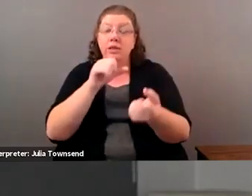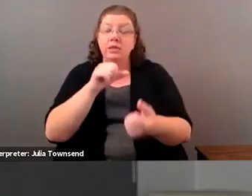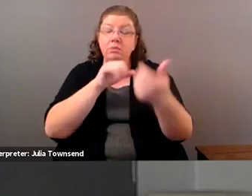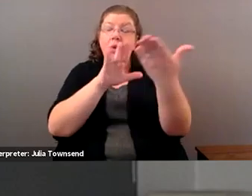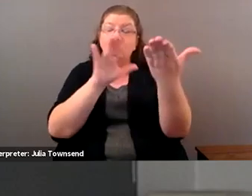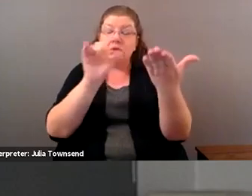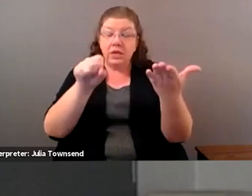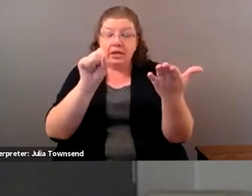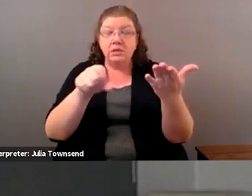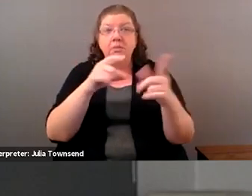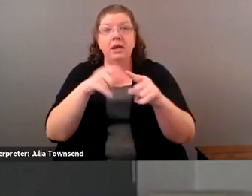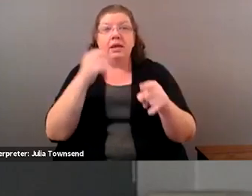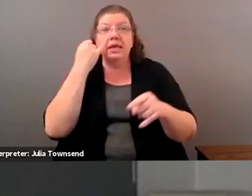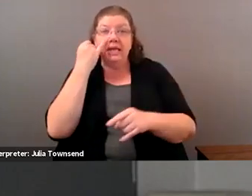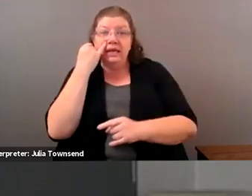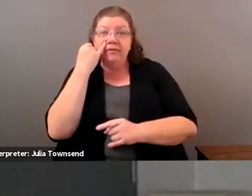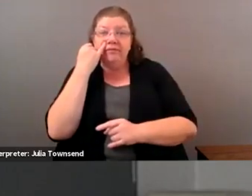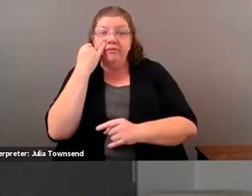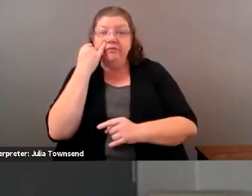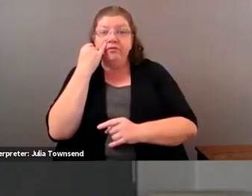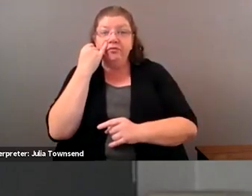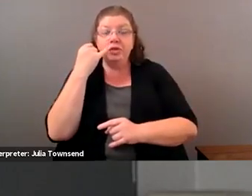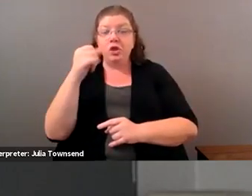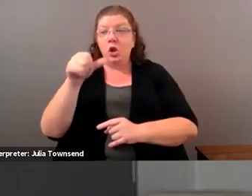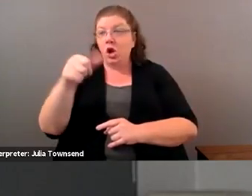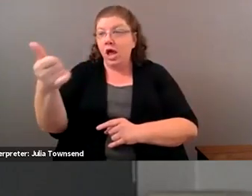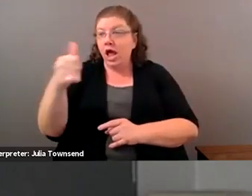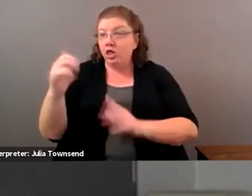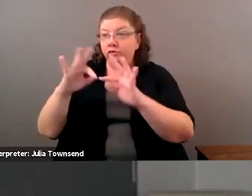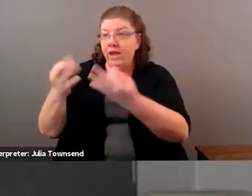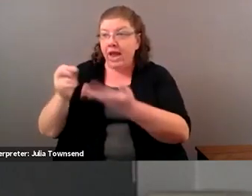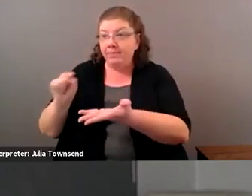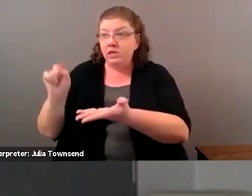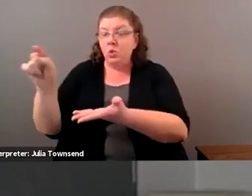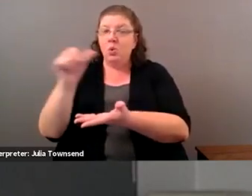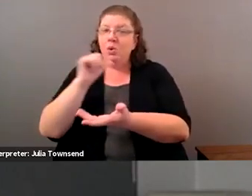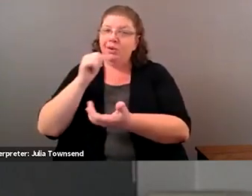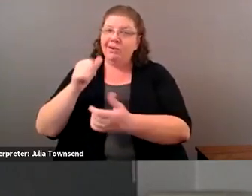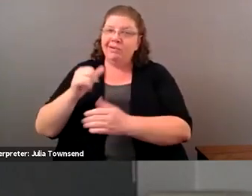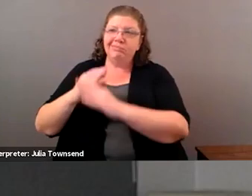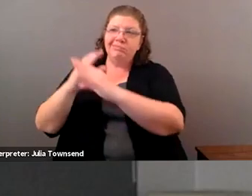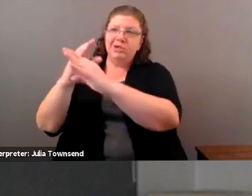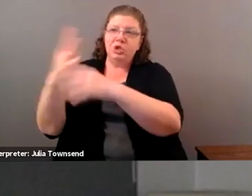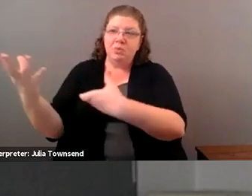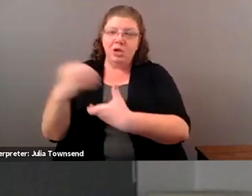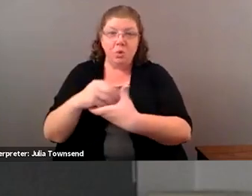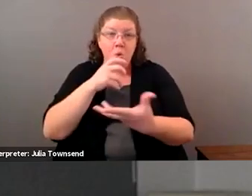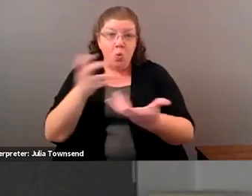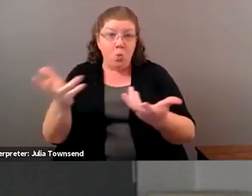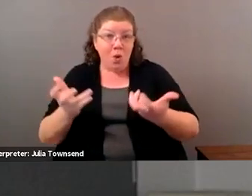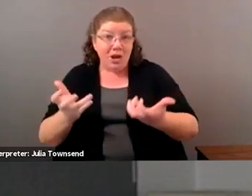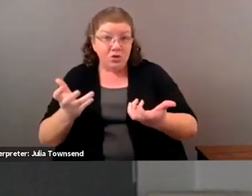yo apoyo esto pero parece que tal vez hay otras familias a los que no se les va a permitir participar y si esto pudiese ser compartido